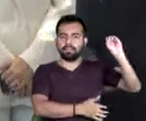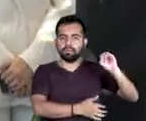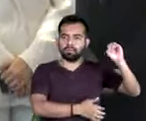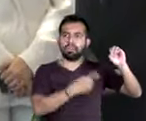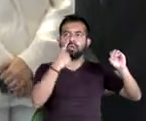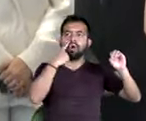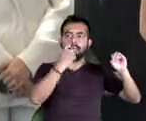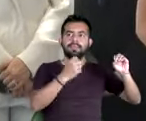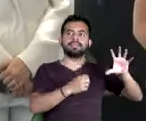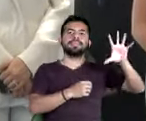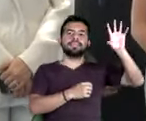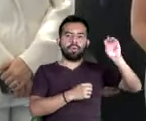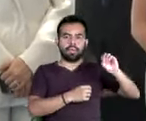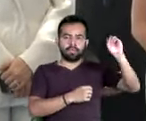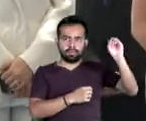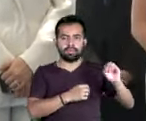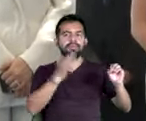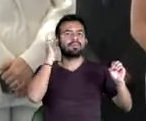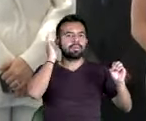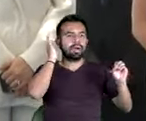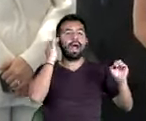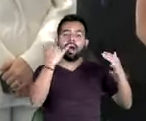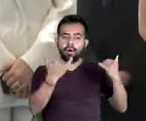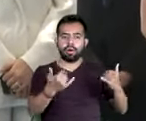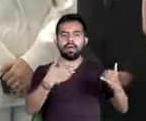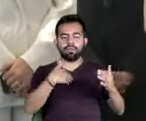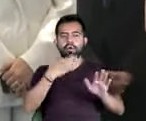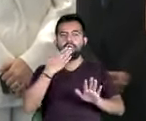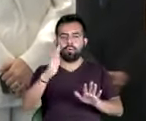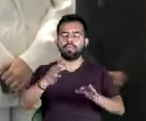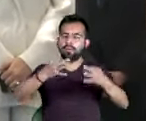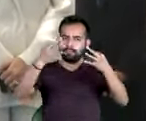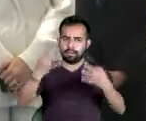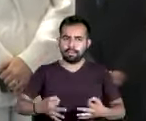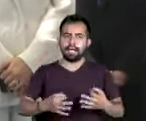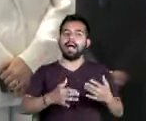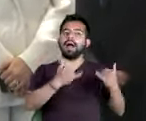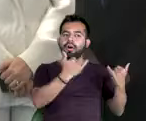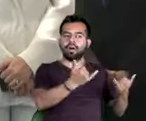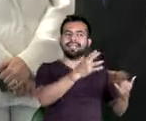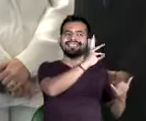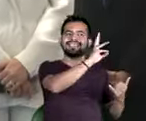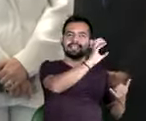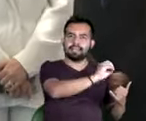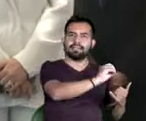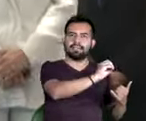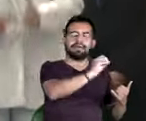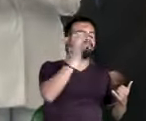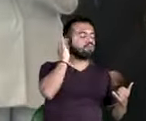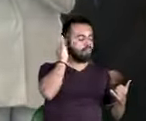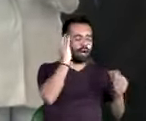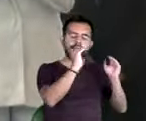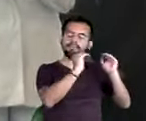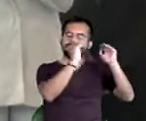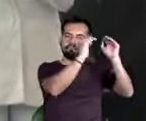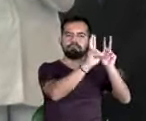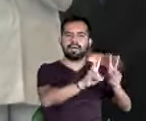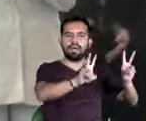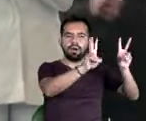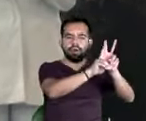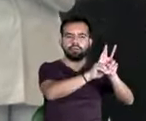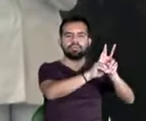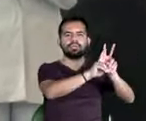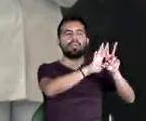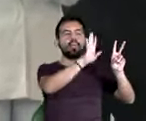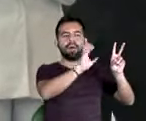hombres, 50% de mujeres. Hoy, este gabinete en las secretarías tiene 60% de valiosas mujeres, ¿no es cierto?, inteligentes